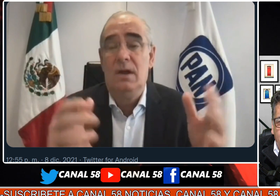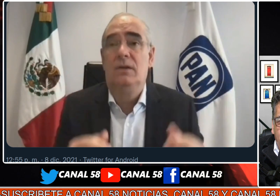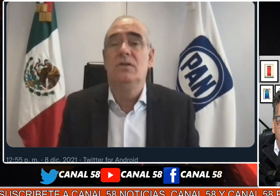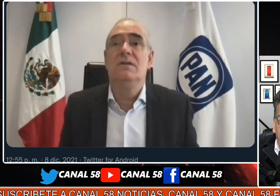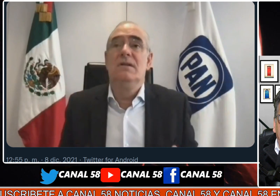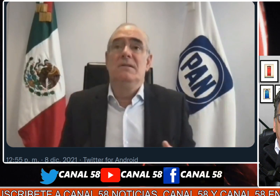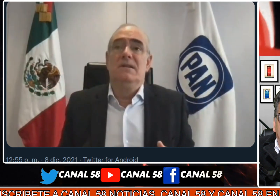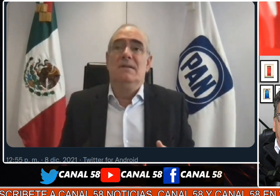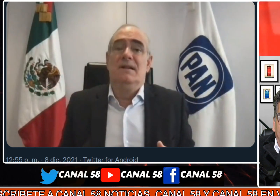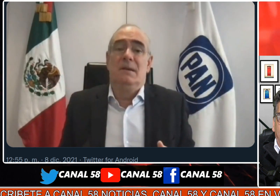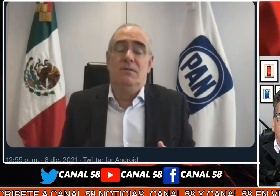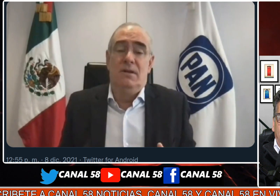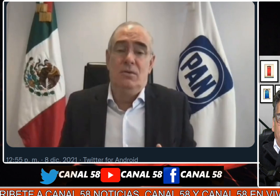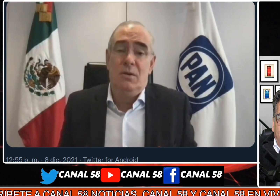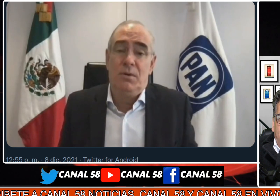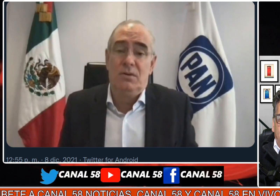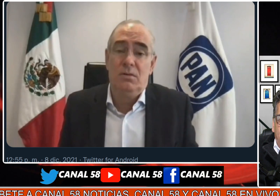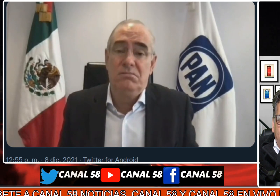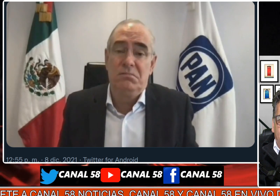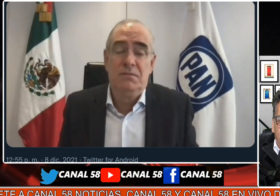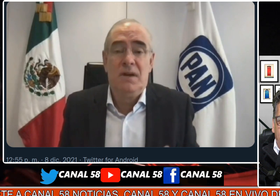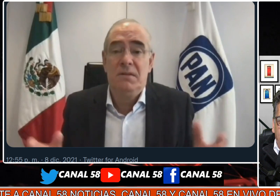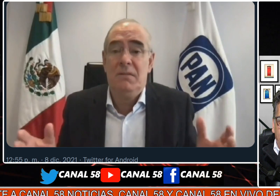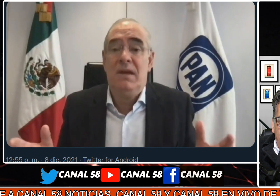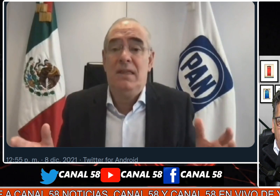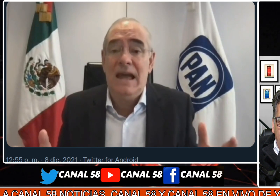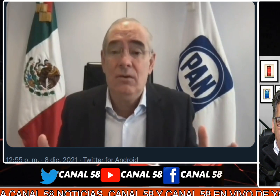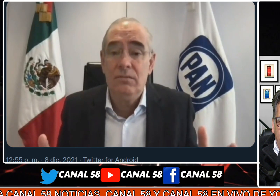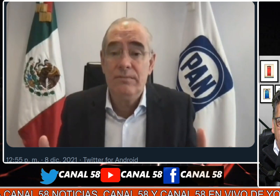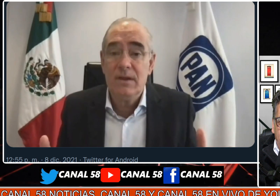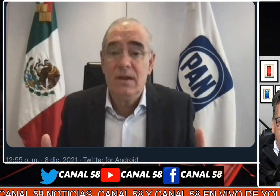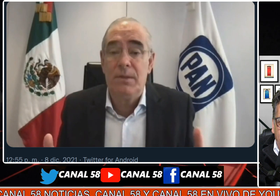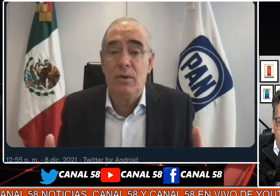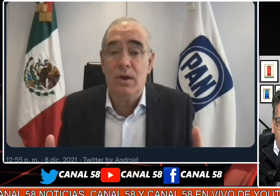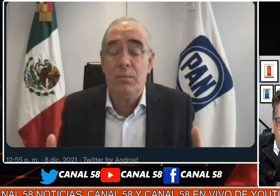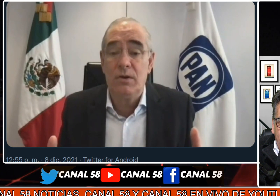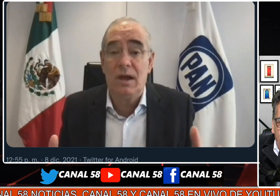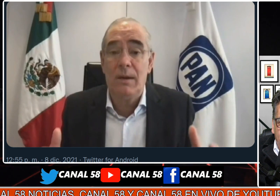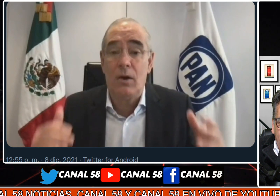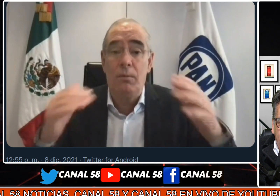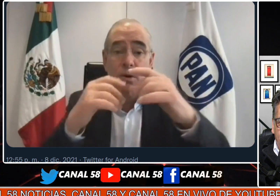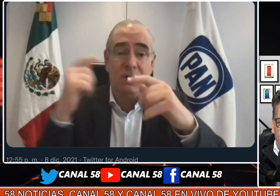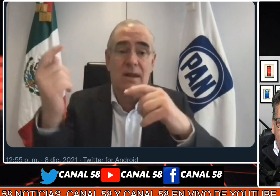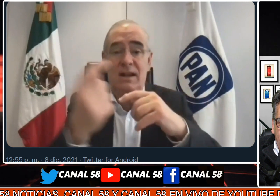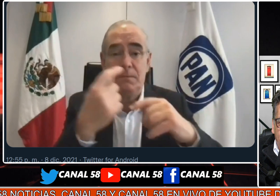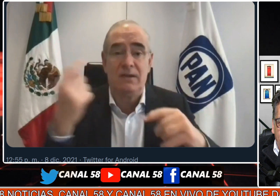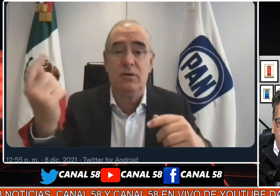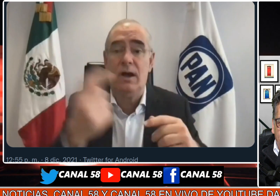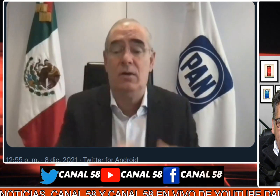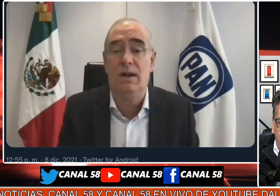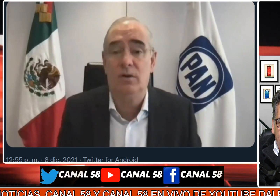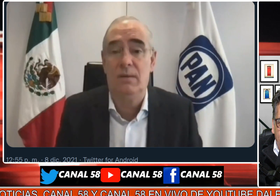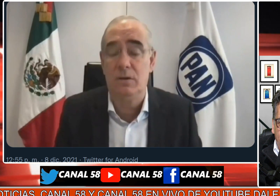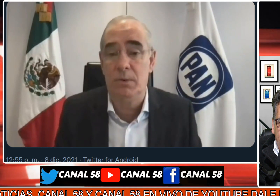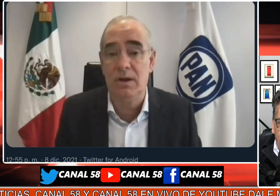entonces estamos hablando de un aeropuerto pues más bien mediano pero de un aeropuerto que va a comprometer el espacio